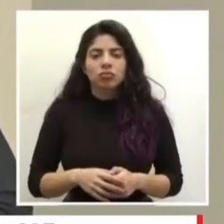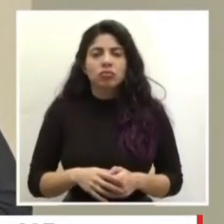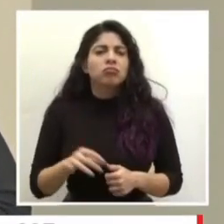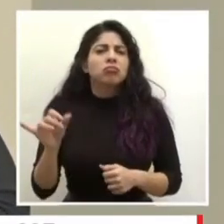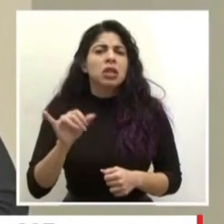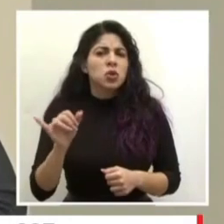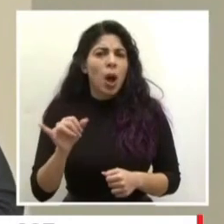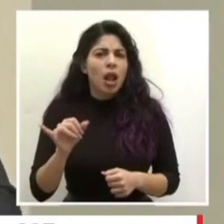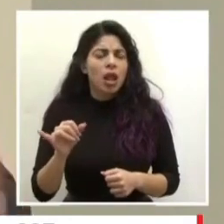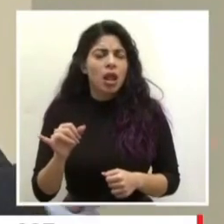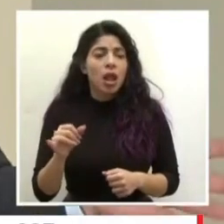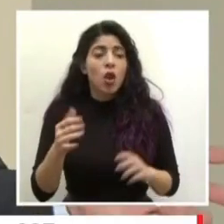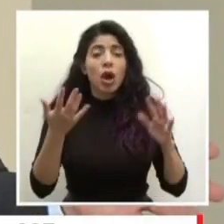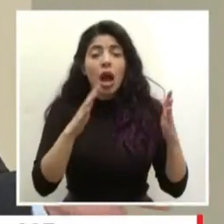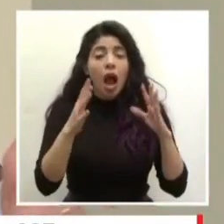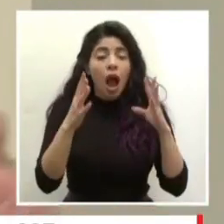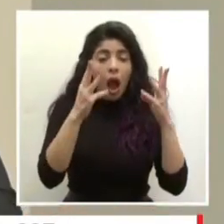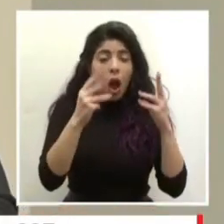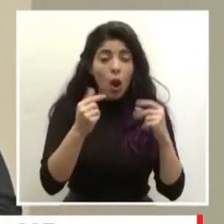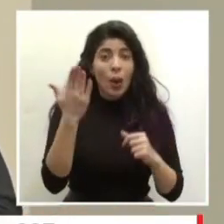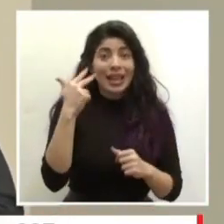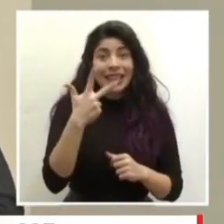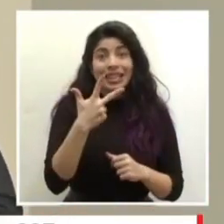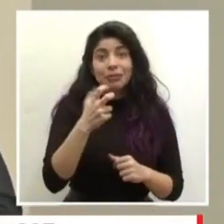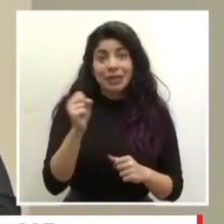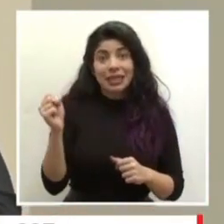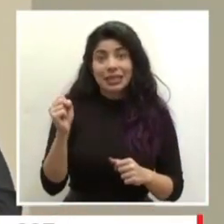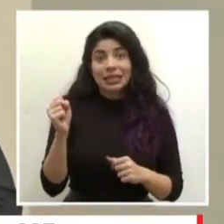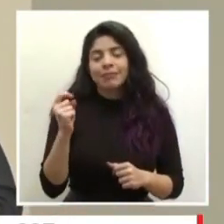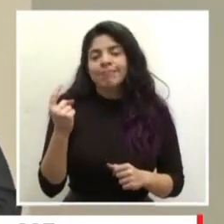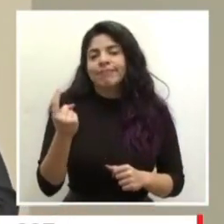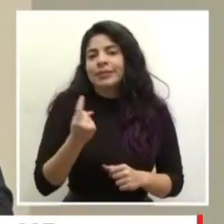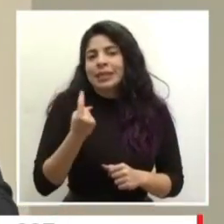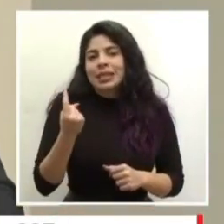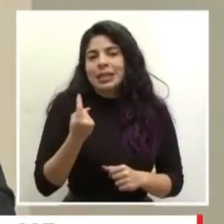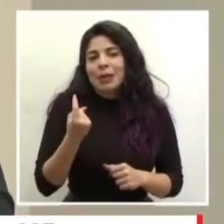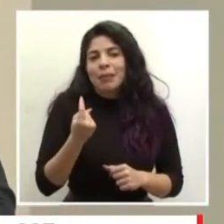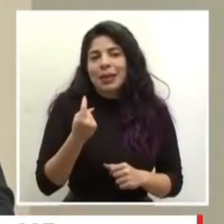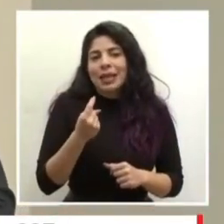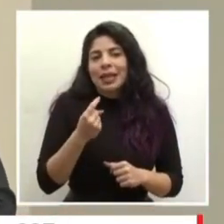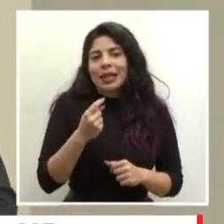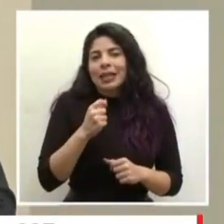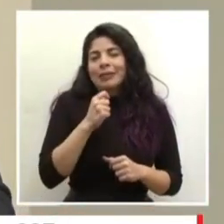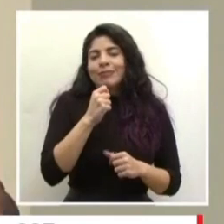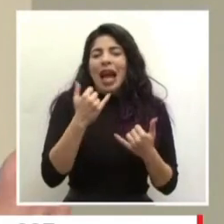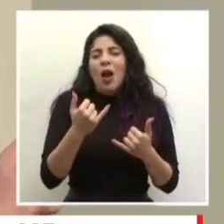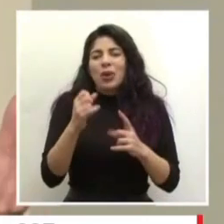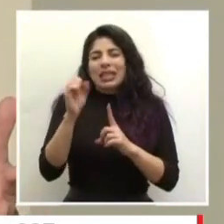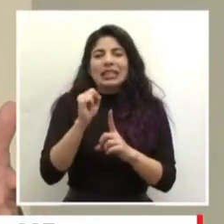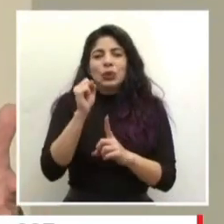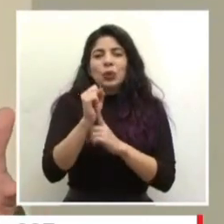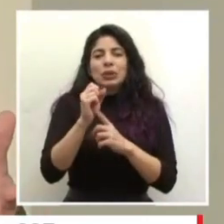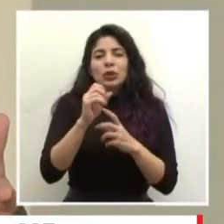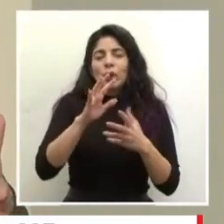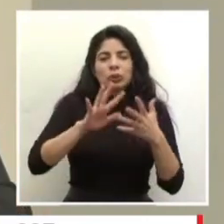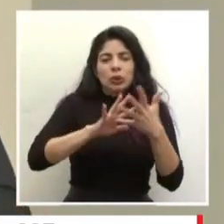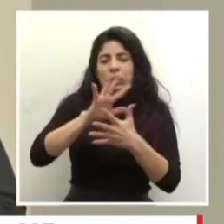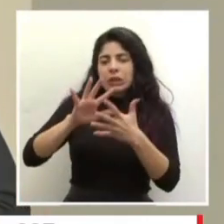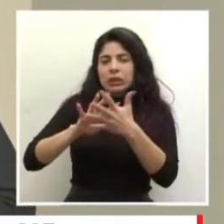Igual, lo que se estimaba hace 3 meses siempre resultaba muy... Estamos en un escenario de muchísima incertidumbre,